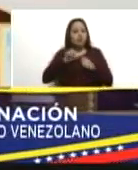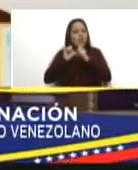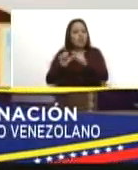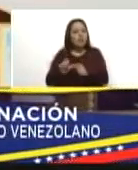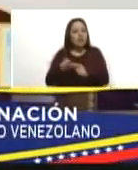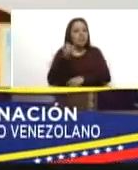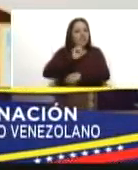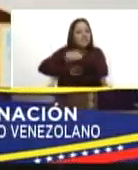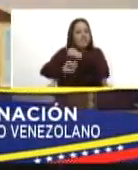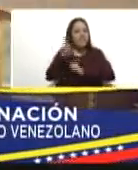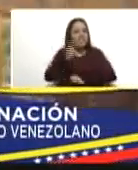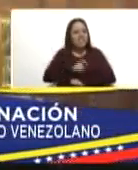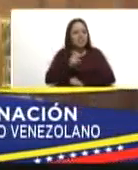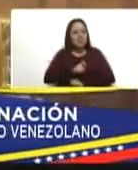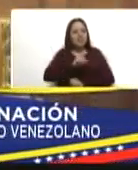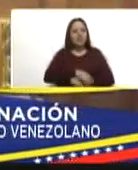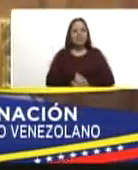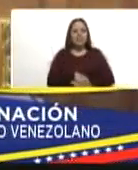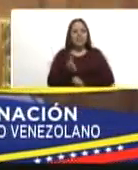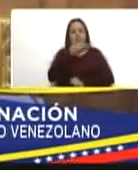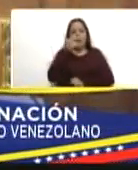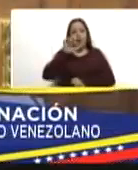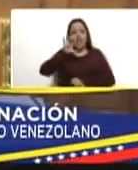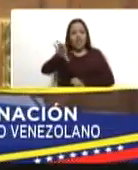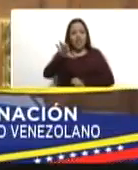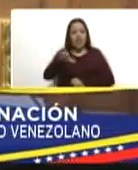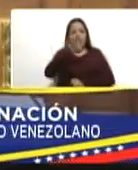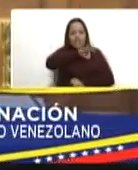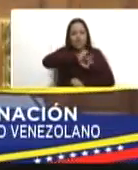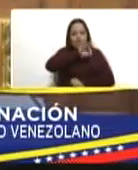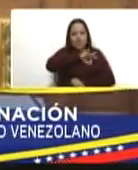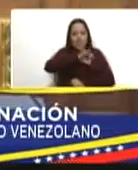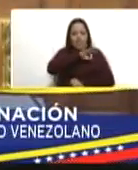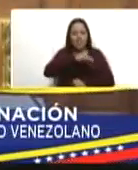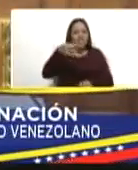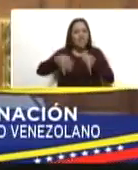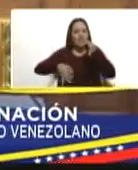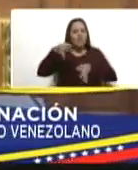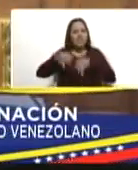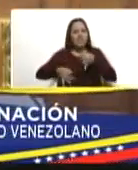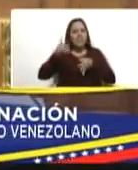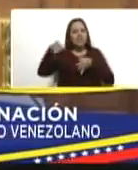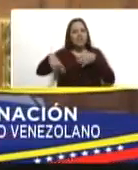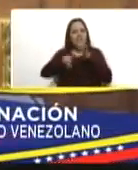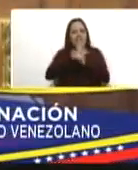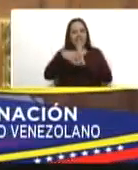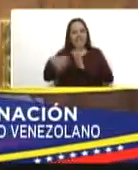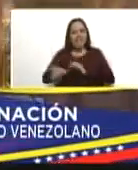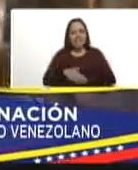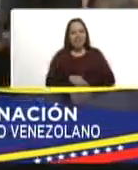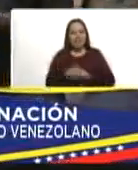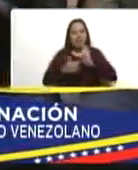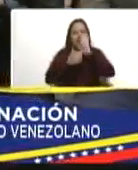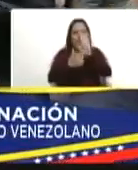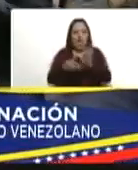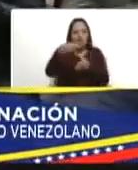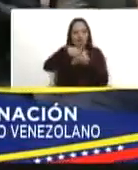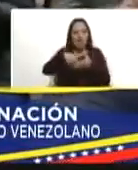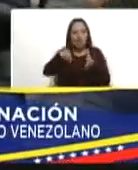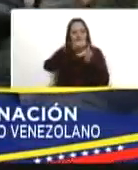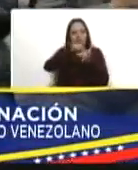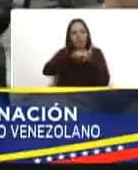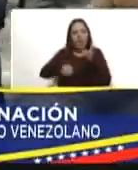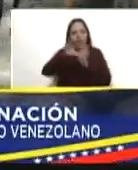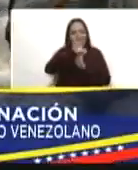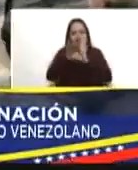necesidad de un poderoso estado social de justicia y de derecho plasmado en la Constitución